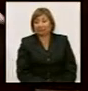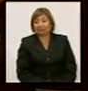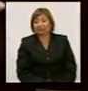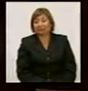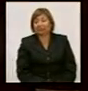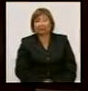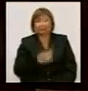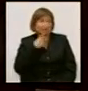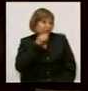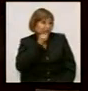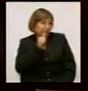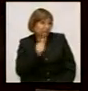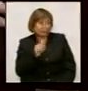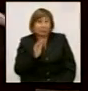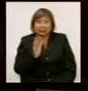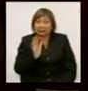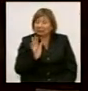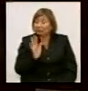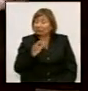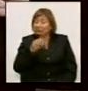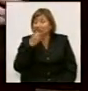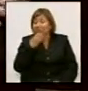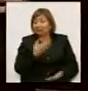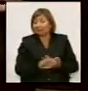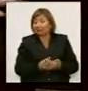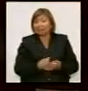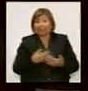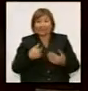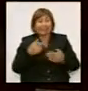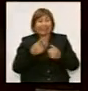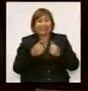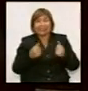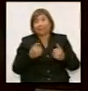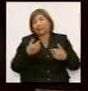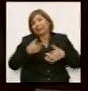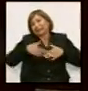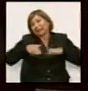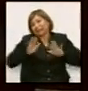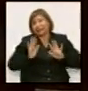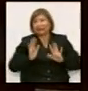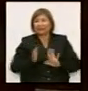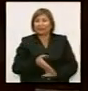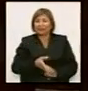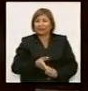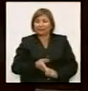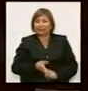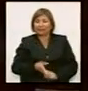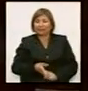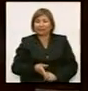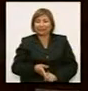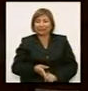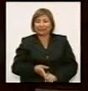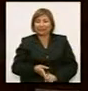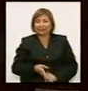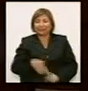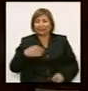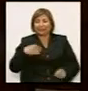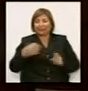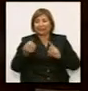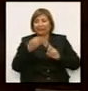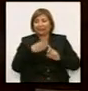¿Será así? Bueno, tengo una ventaja. Por lo menos, salvo que mientan, me ven